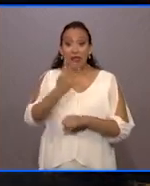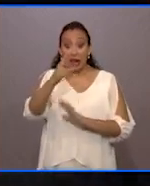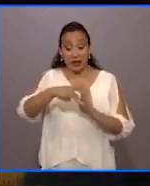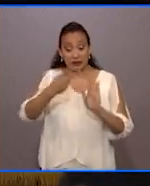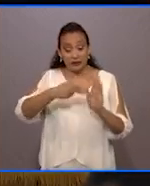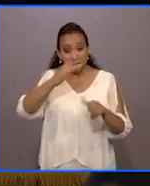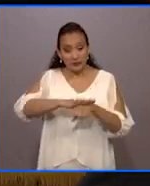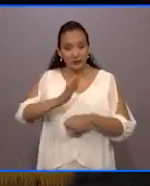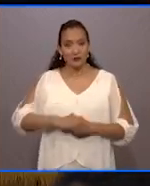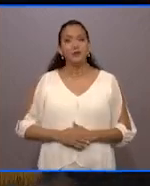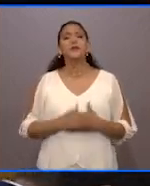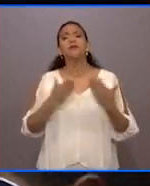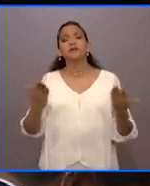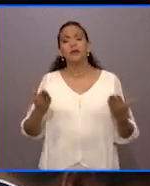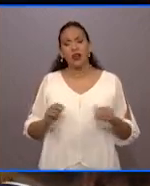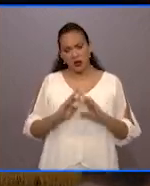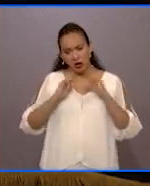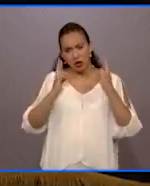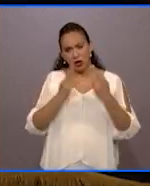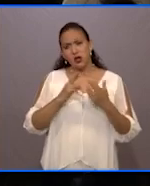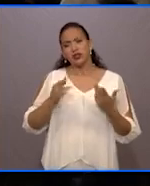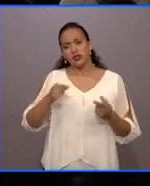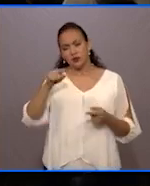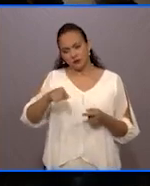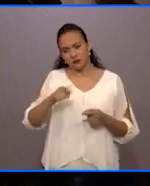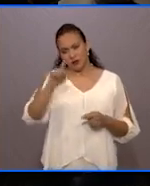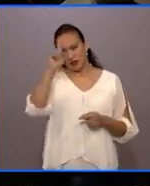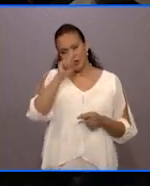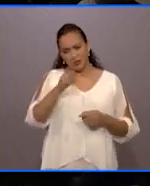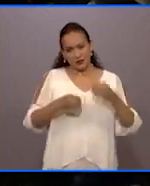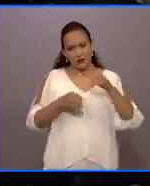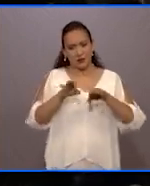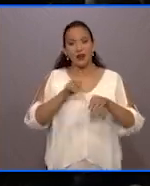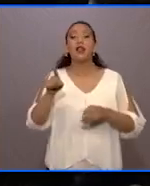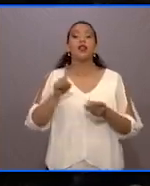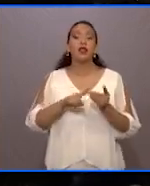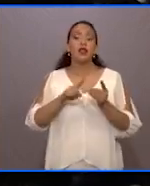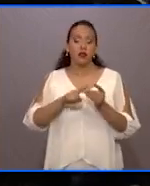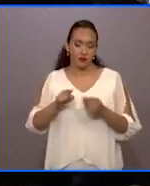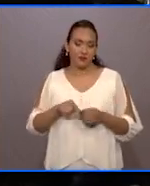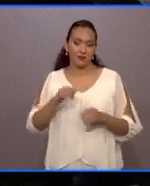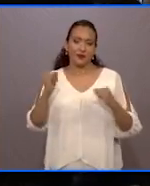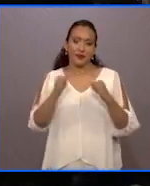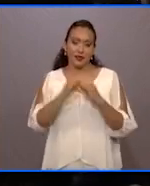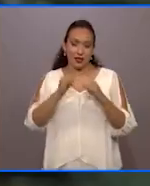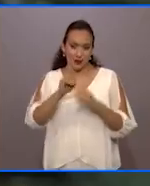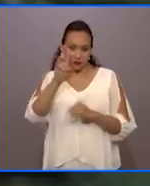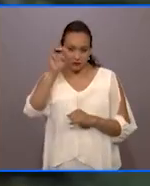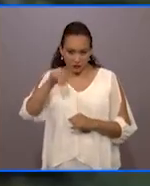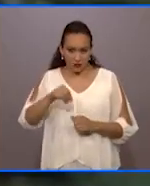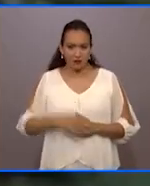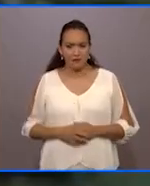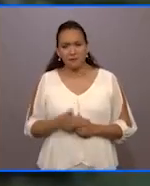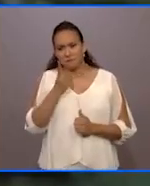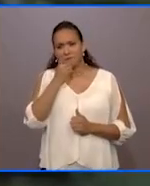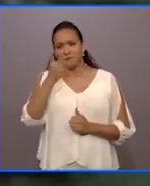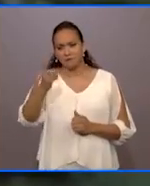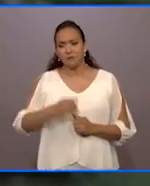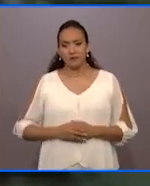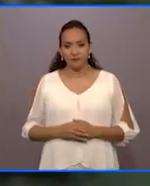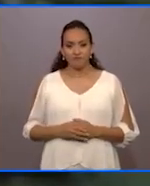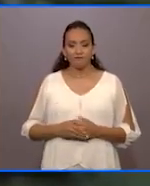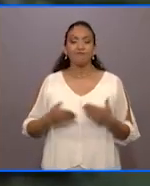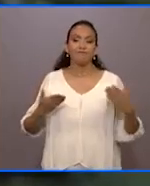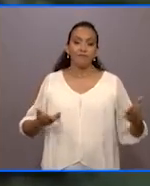Encuentro Nacional de Asesoría Laboral, realizado en el Instituto de Investigaciones Económicas de la UNAM, mencionó que permanecer